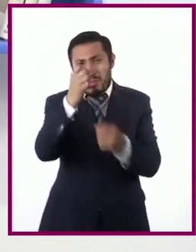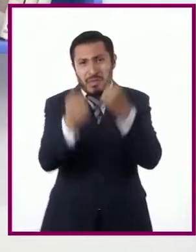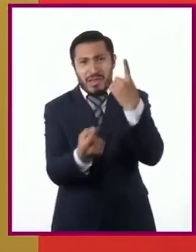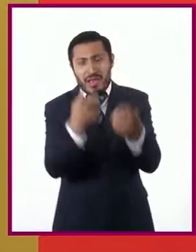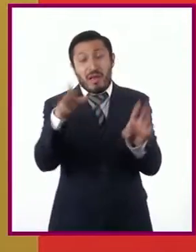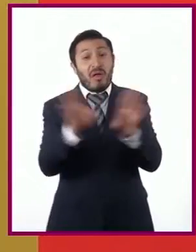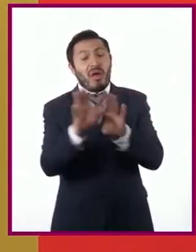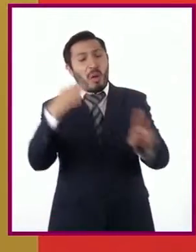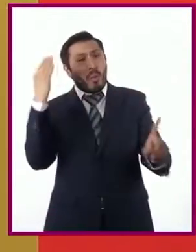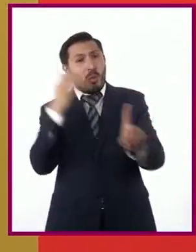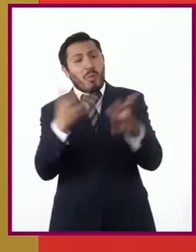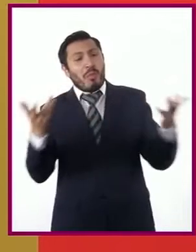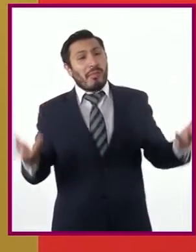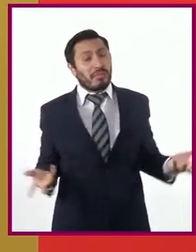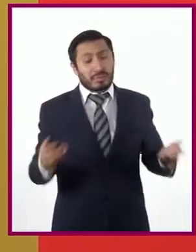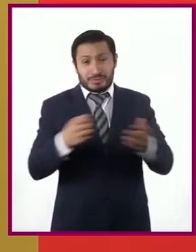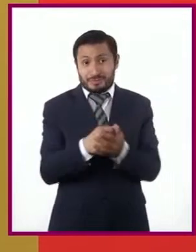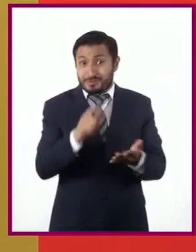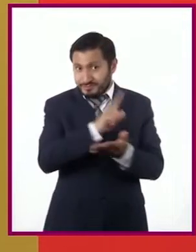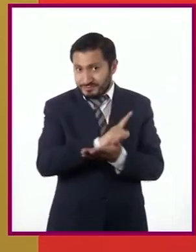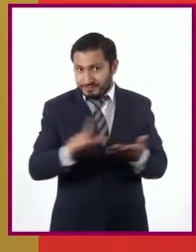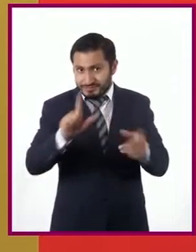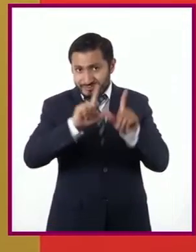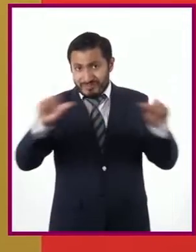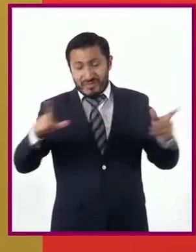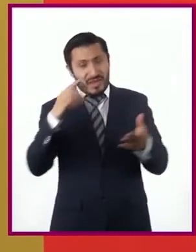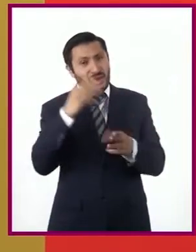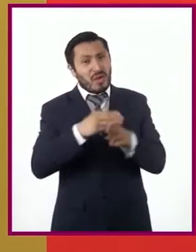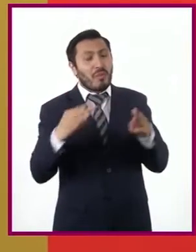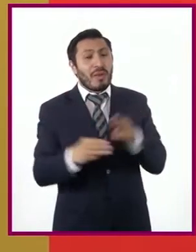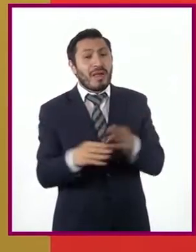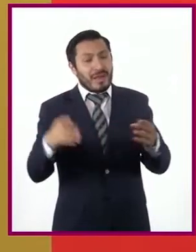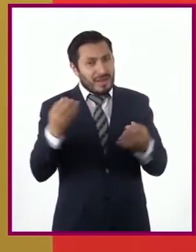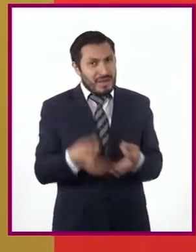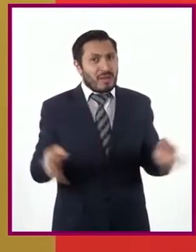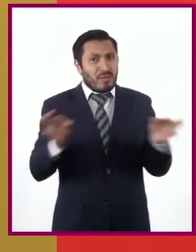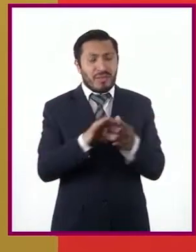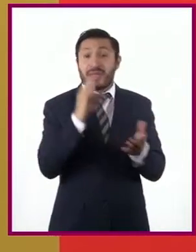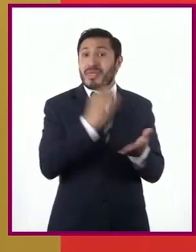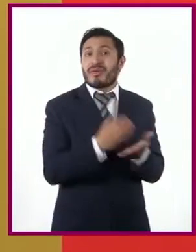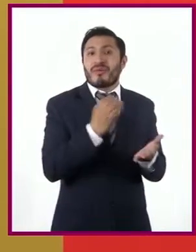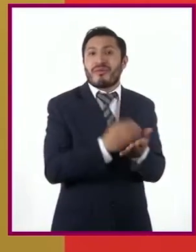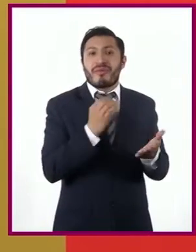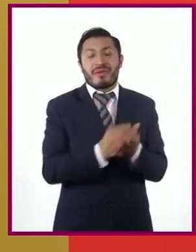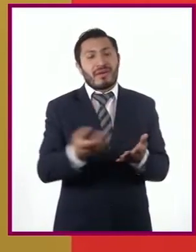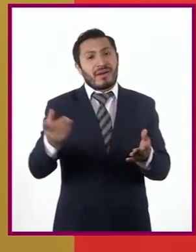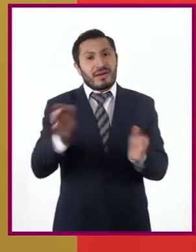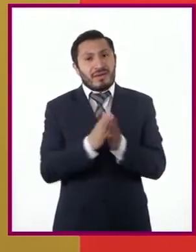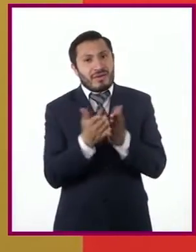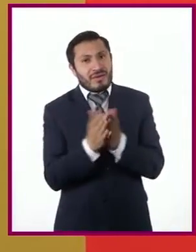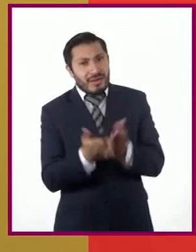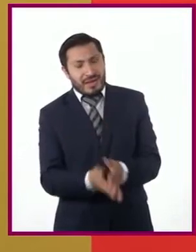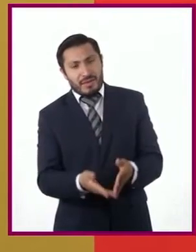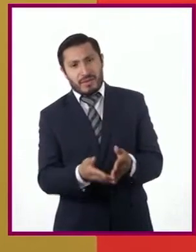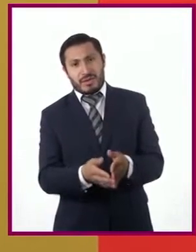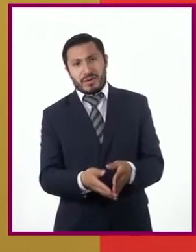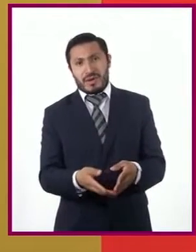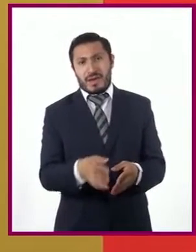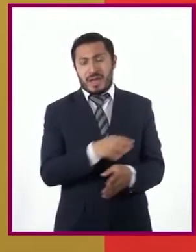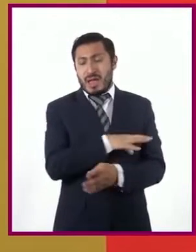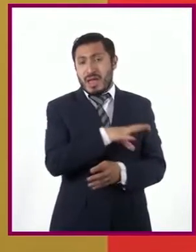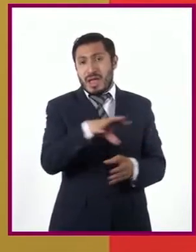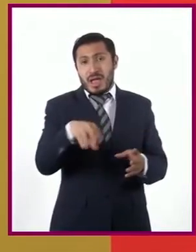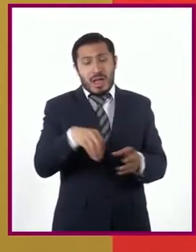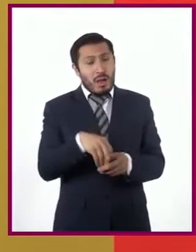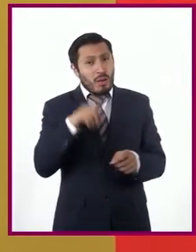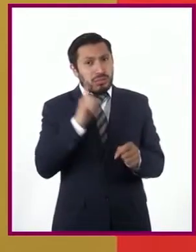ideas? ¿Listos con sus materiales? Es importante que tengan listo su cuaderno, libro de texto y estuche completo,